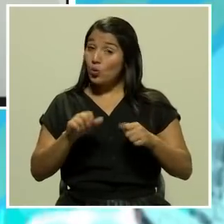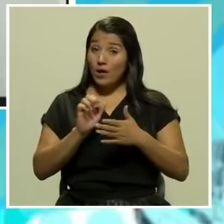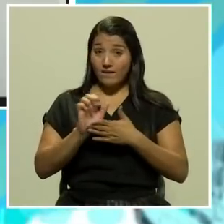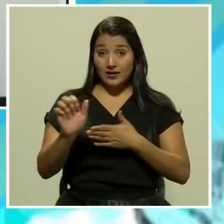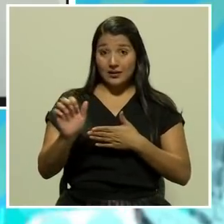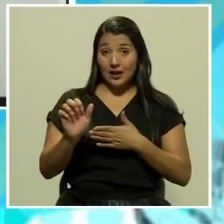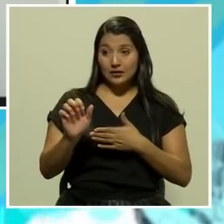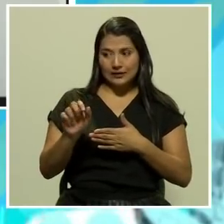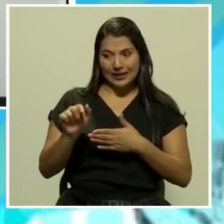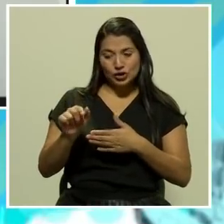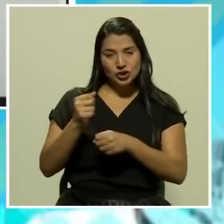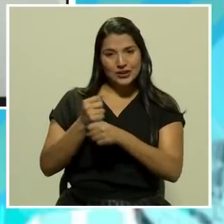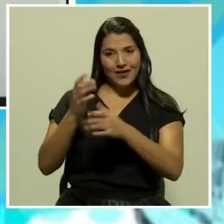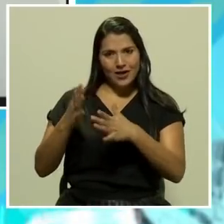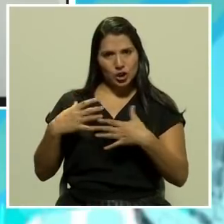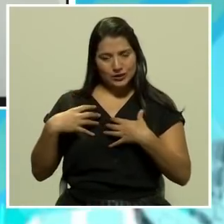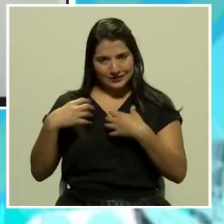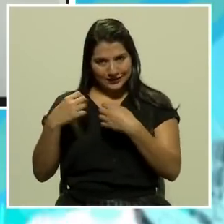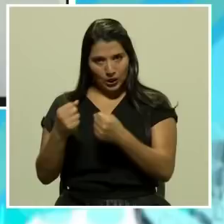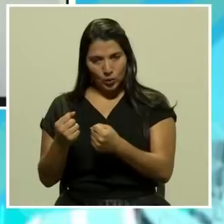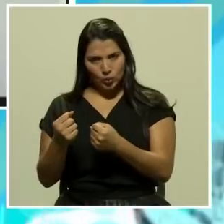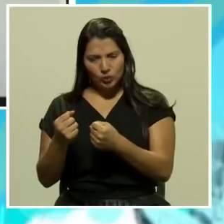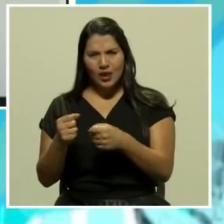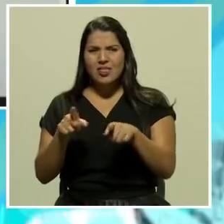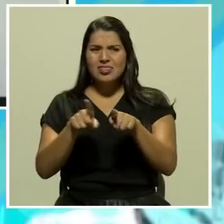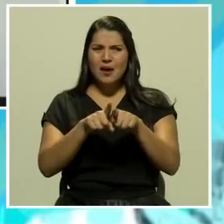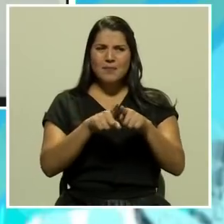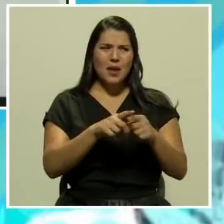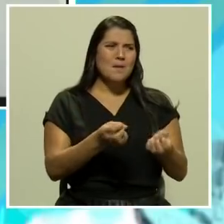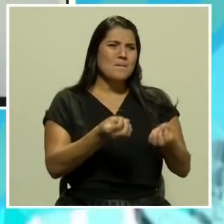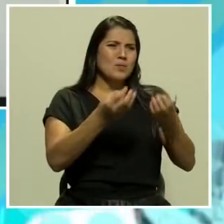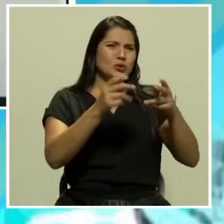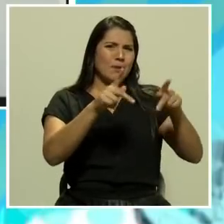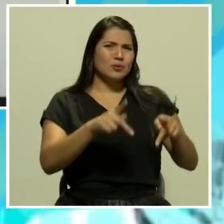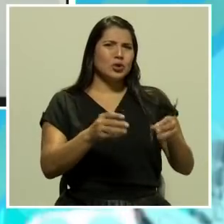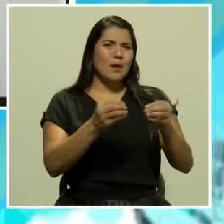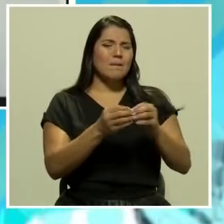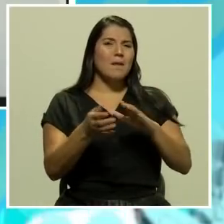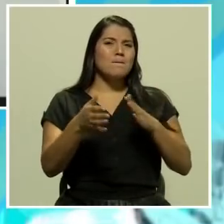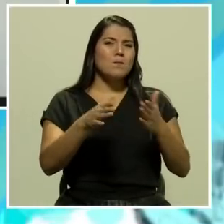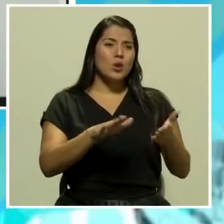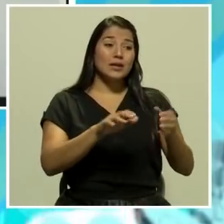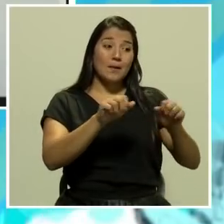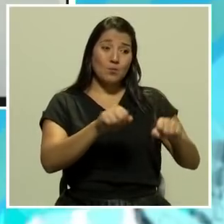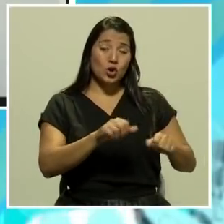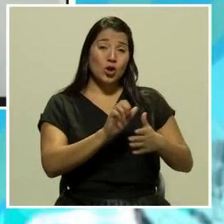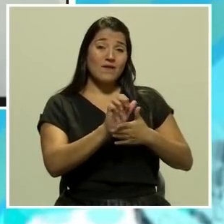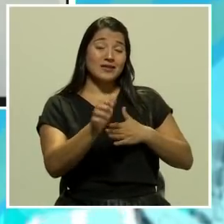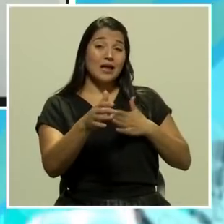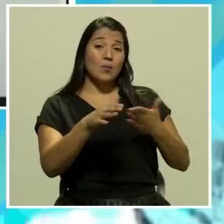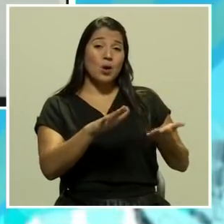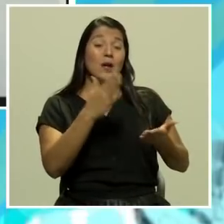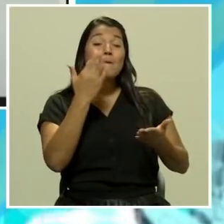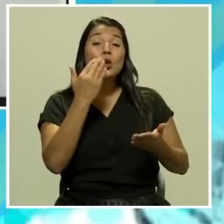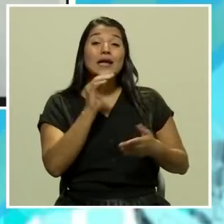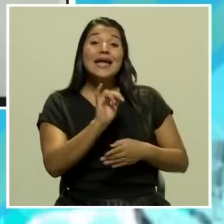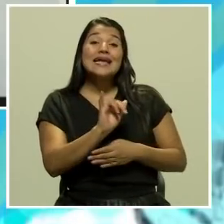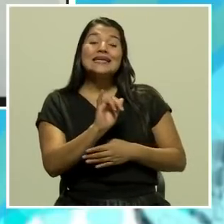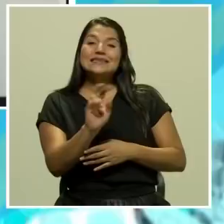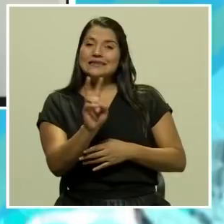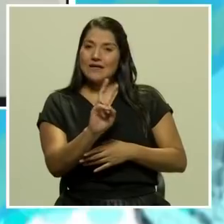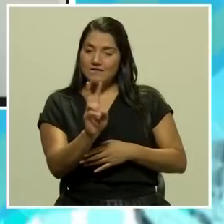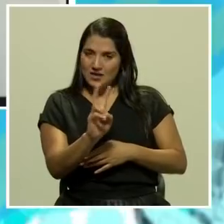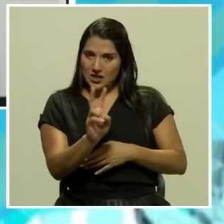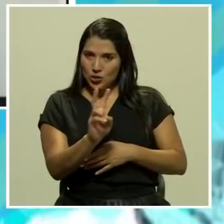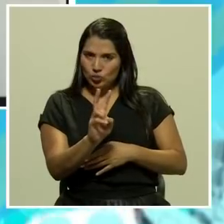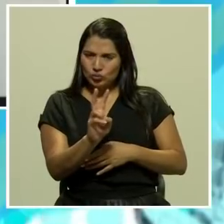el personal de salud, son los 50, pero tenemos miles de muertos que podían haber sido evitados en este país, porque este virus, independientemente de los